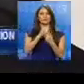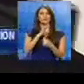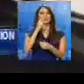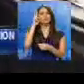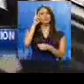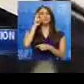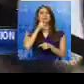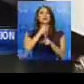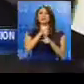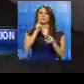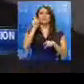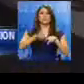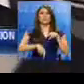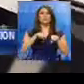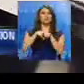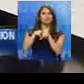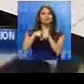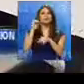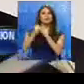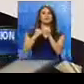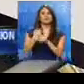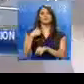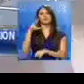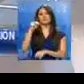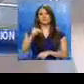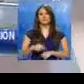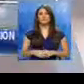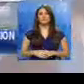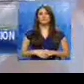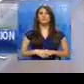no competirá con ninguna entidad internacional.